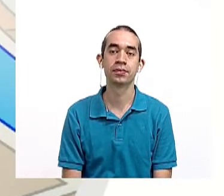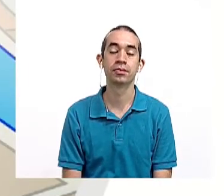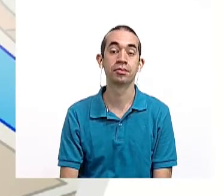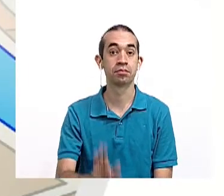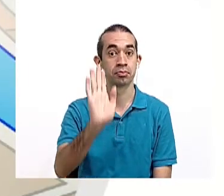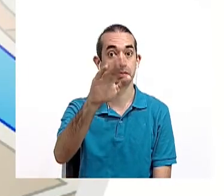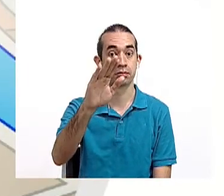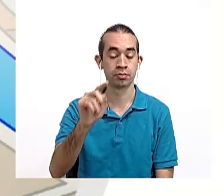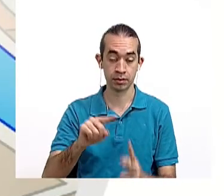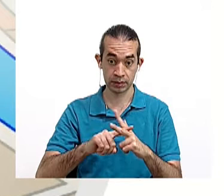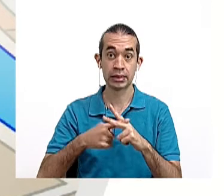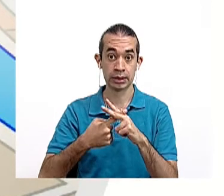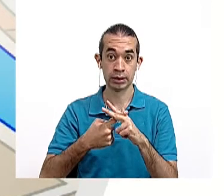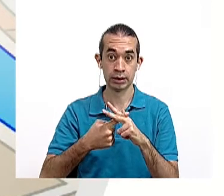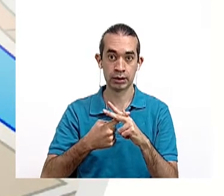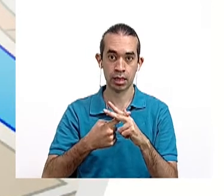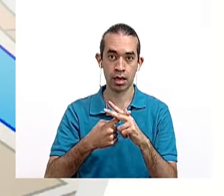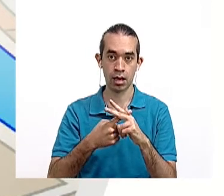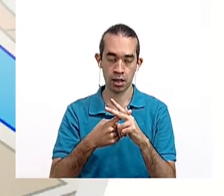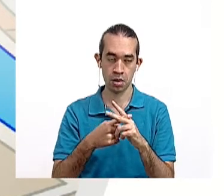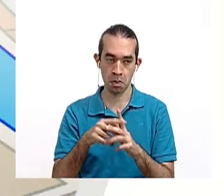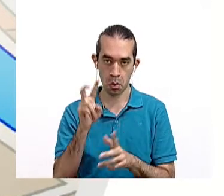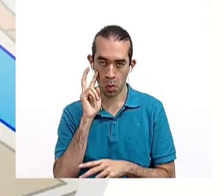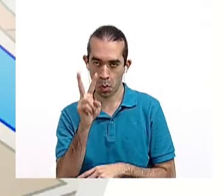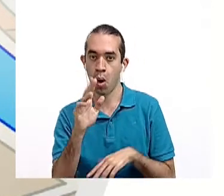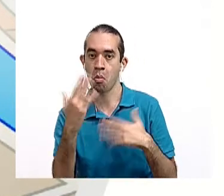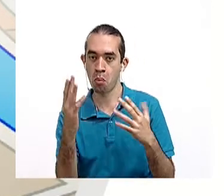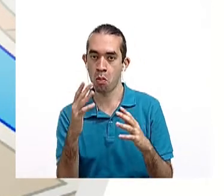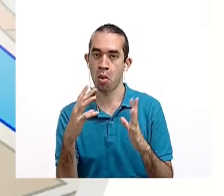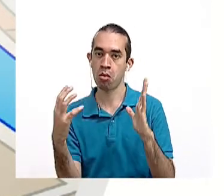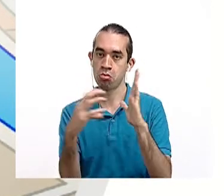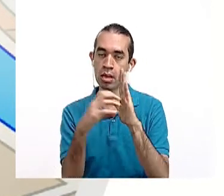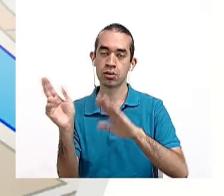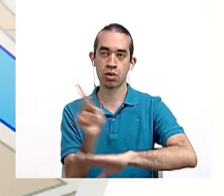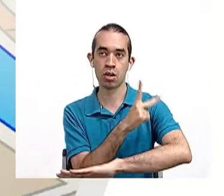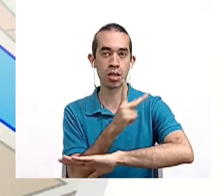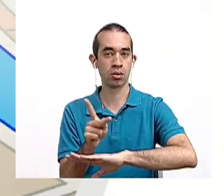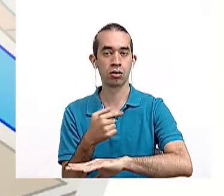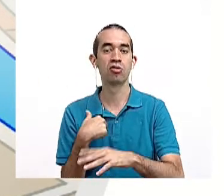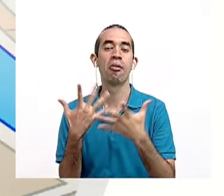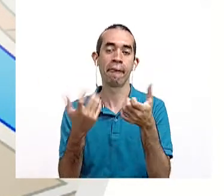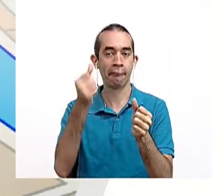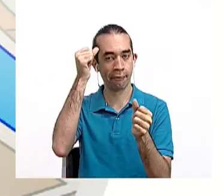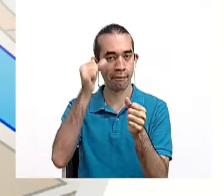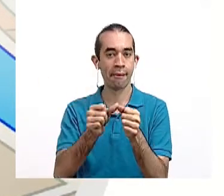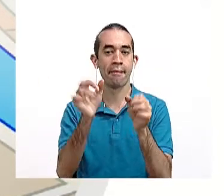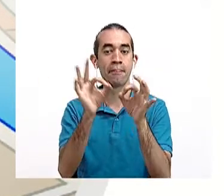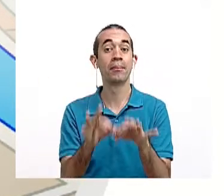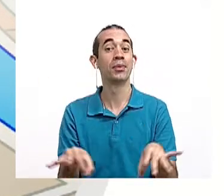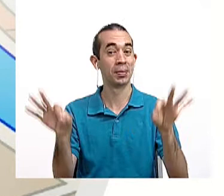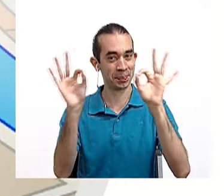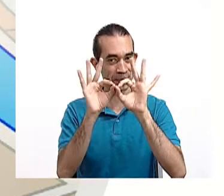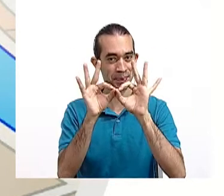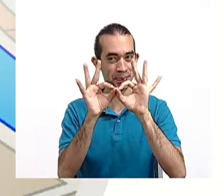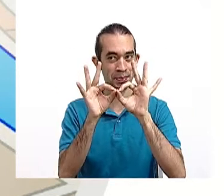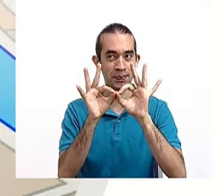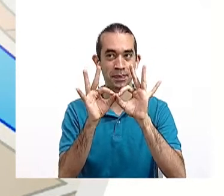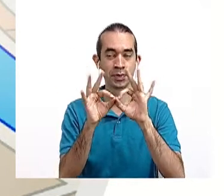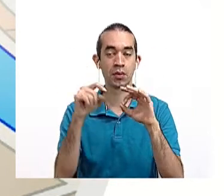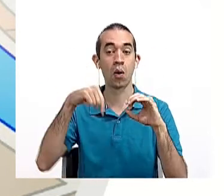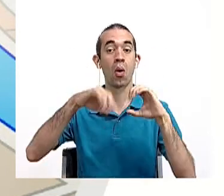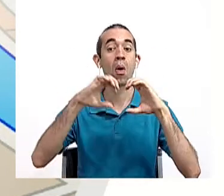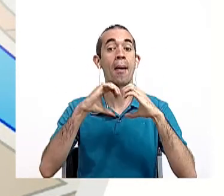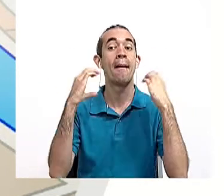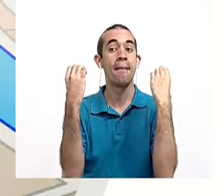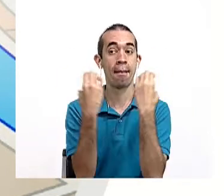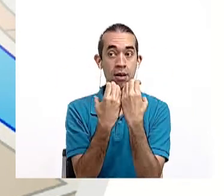Antes de iniciar nuestro acercamiento a los textos líricos, quiero recordarles algo muy importante. Nuestra clase de